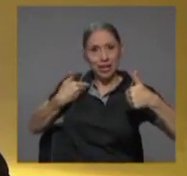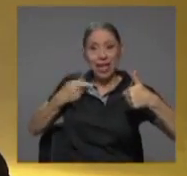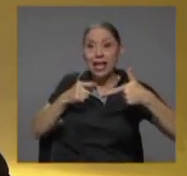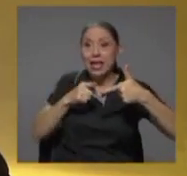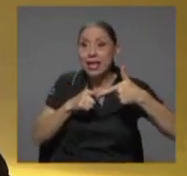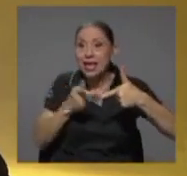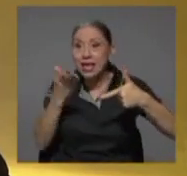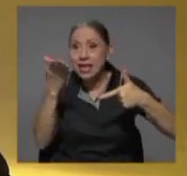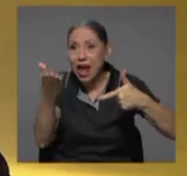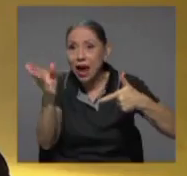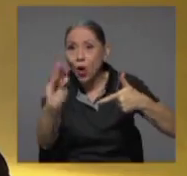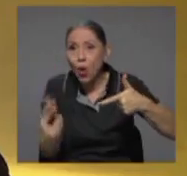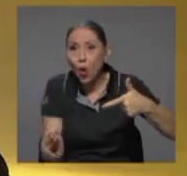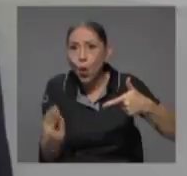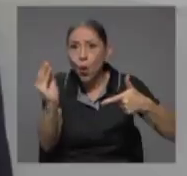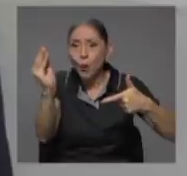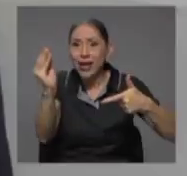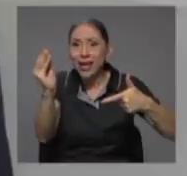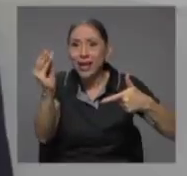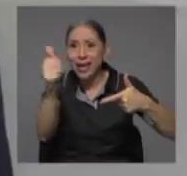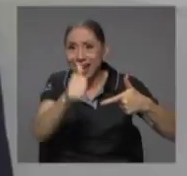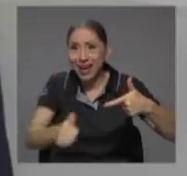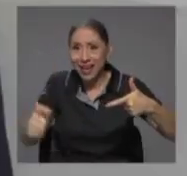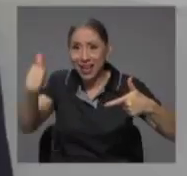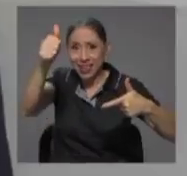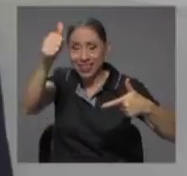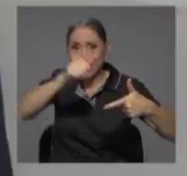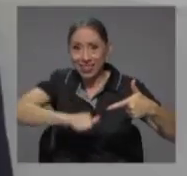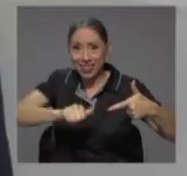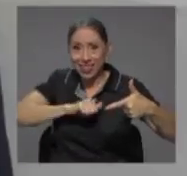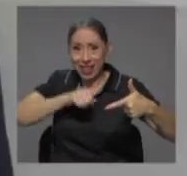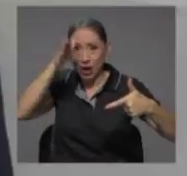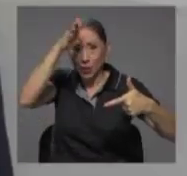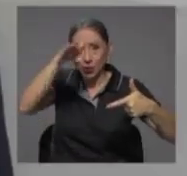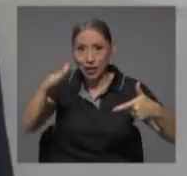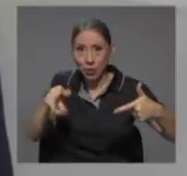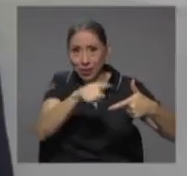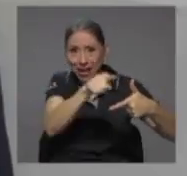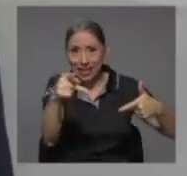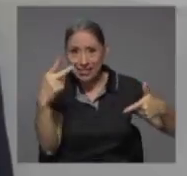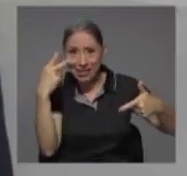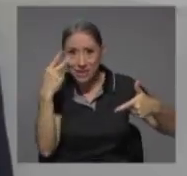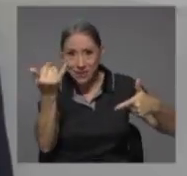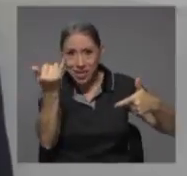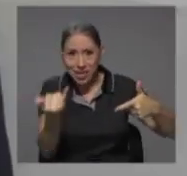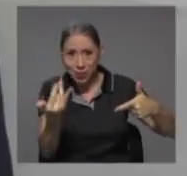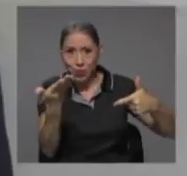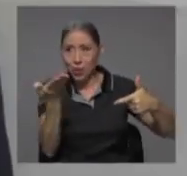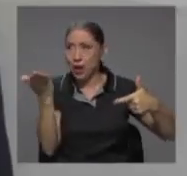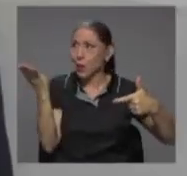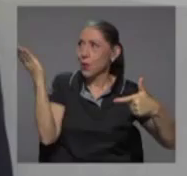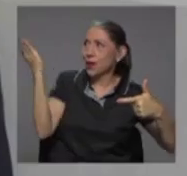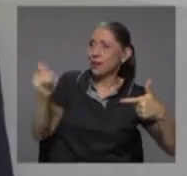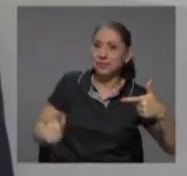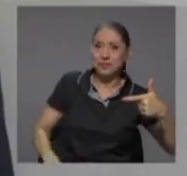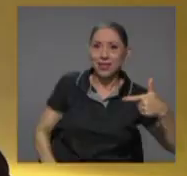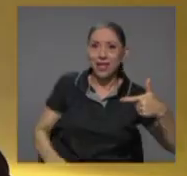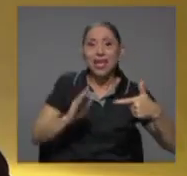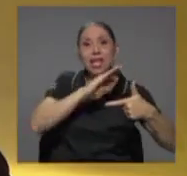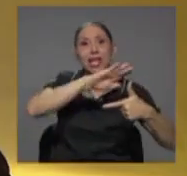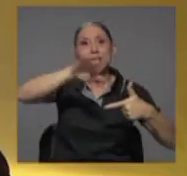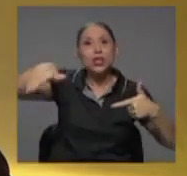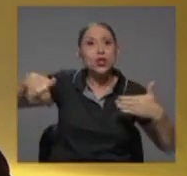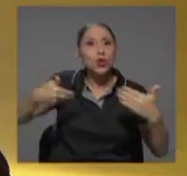eficiente gerente de la Contraloría que está en sus pantallas y todo el resto